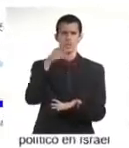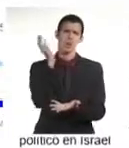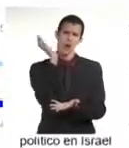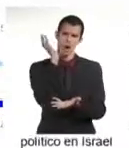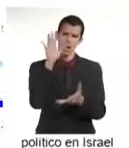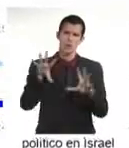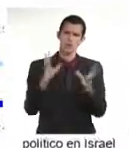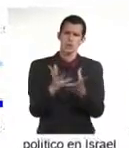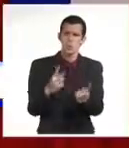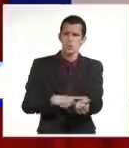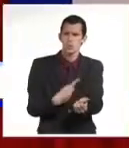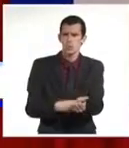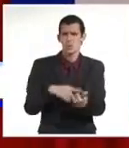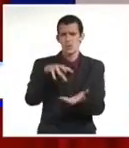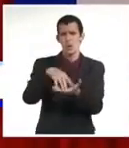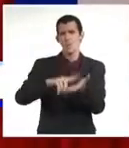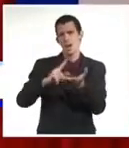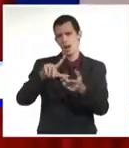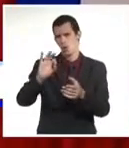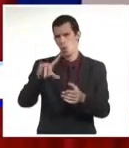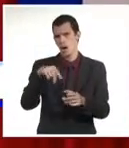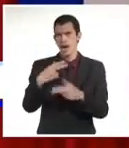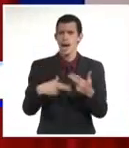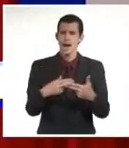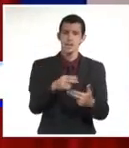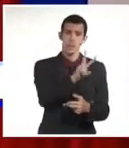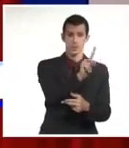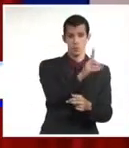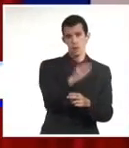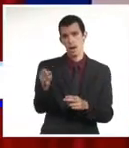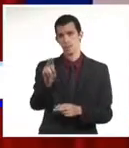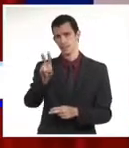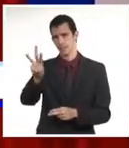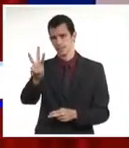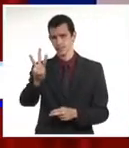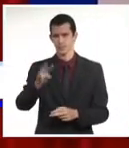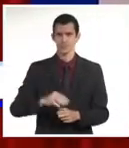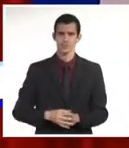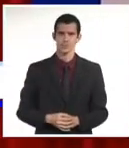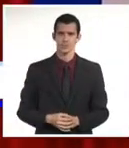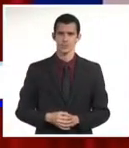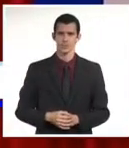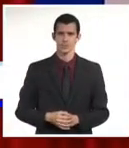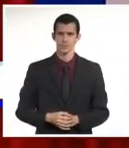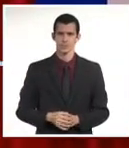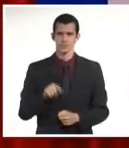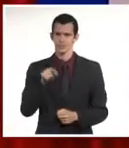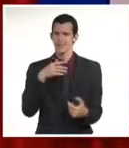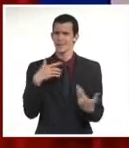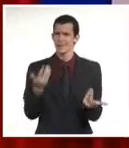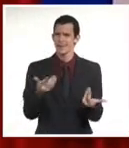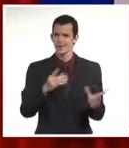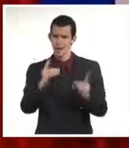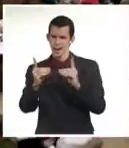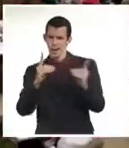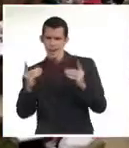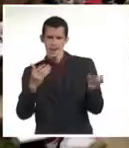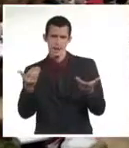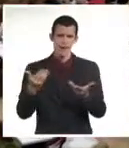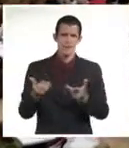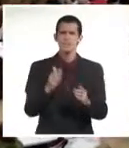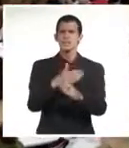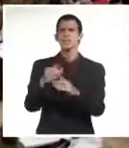actividades previas al evento, que sesionará del 21 al 23 próximos y propiciará el intercambio de criterios sobre diversos asuntos de